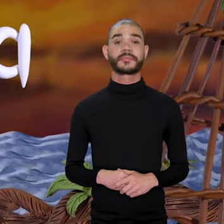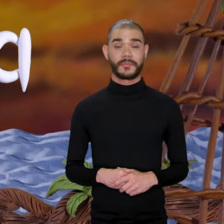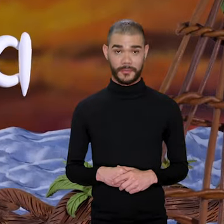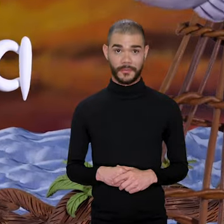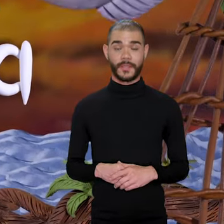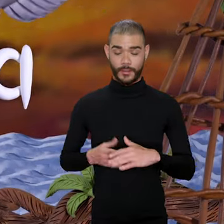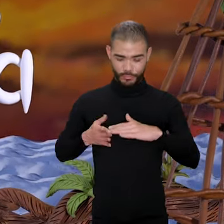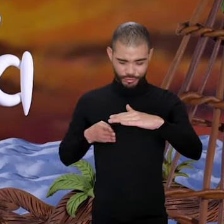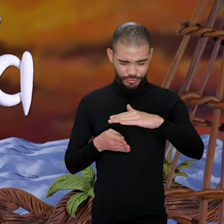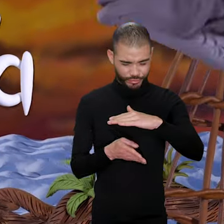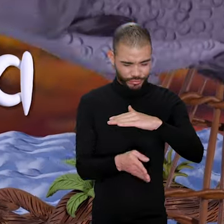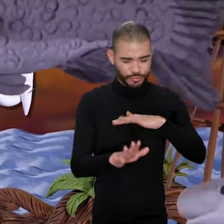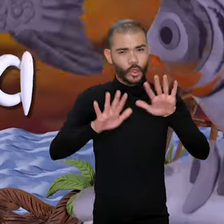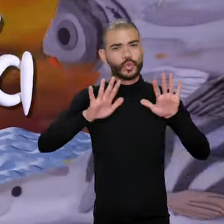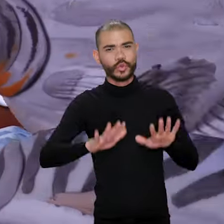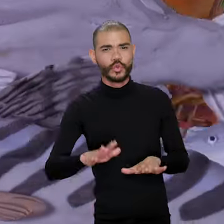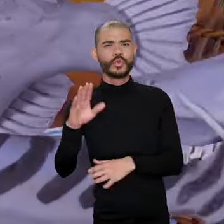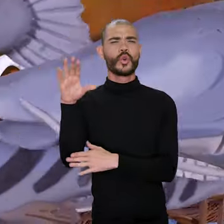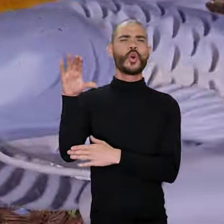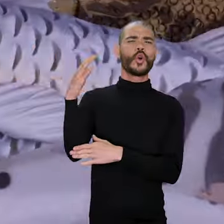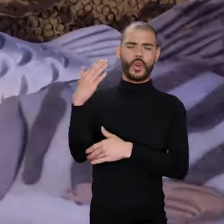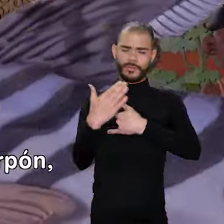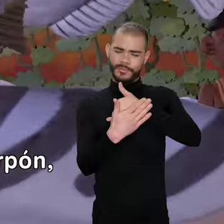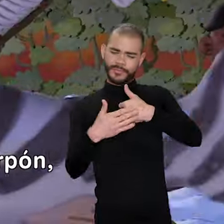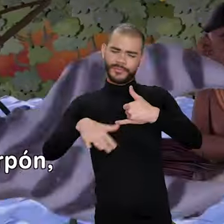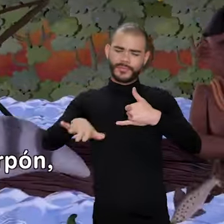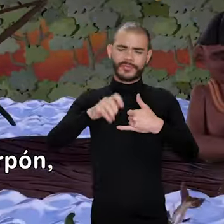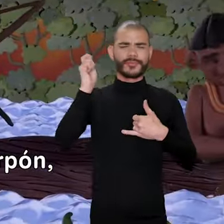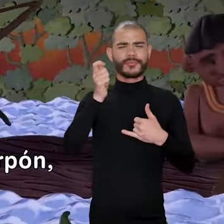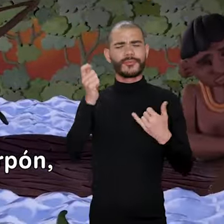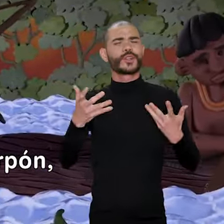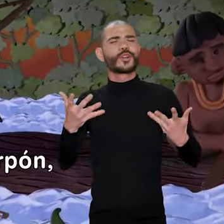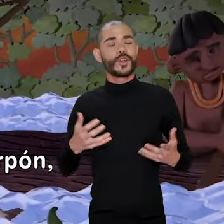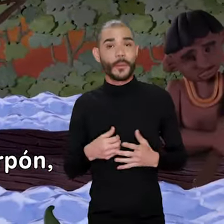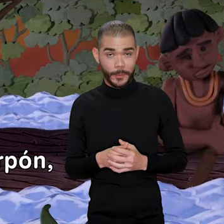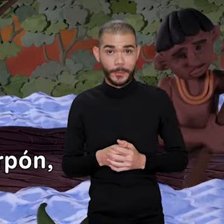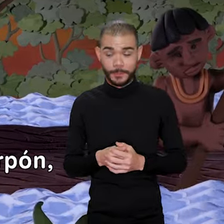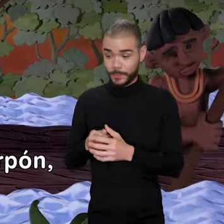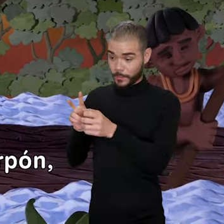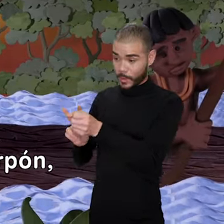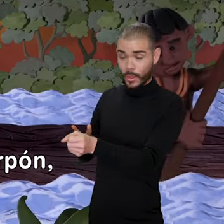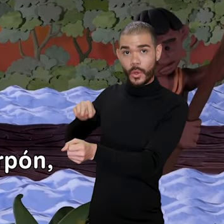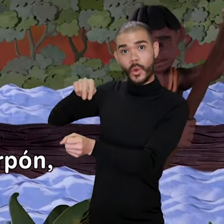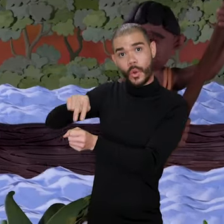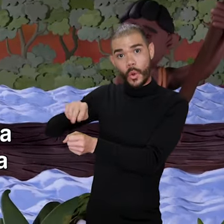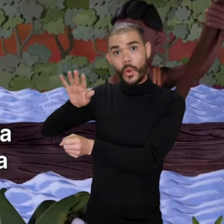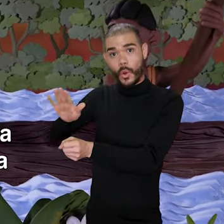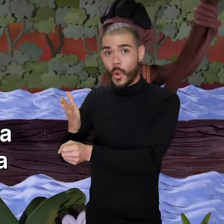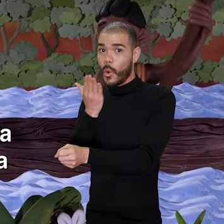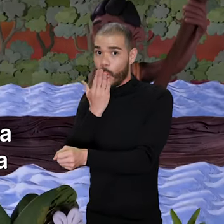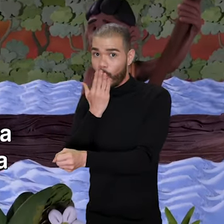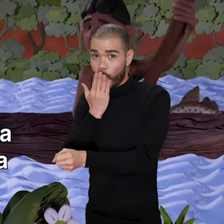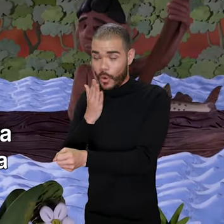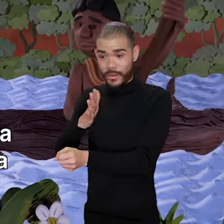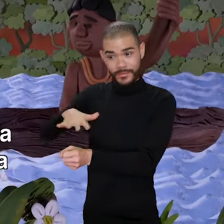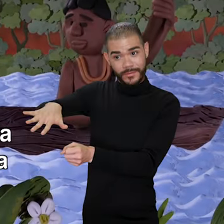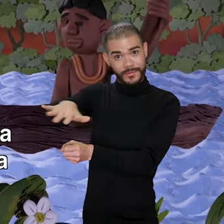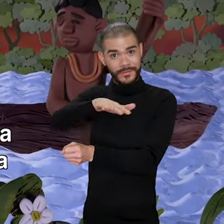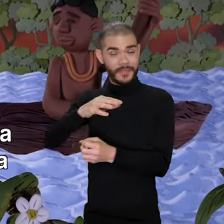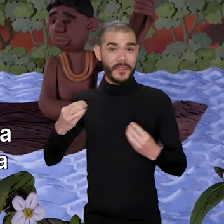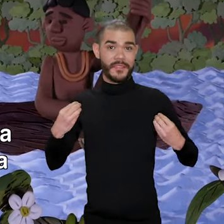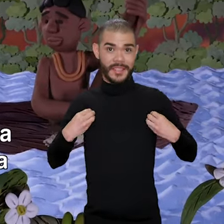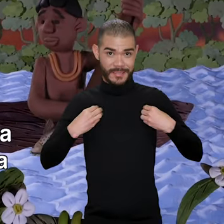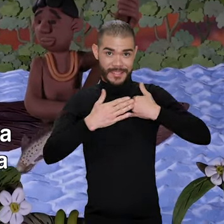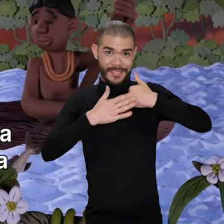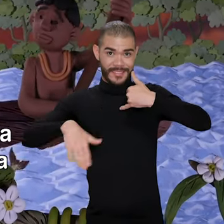la pesca en la orinoquía armado con arco flechas y arpón el indígena de la orinoquía